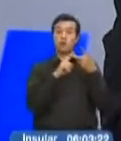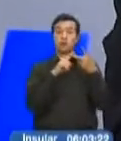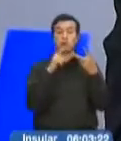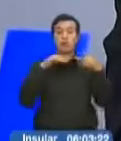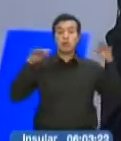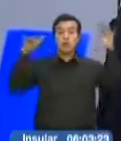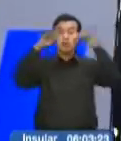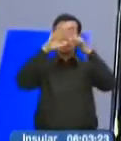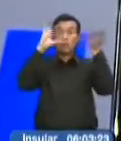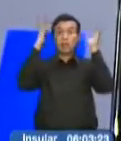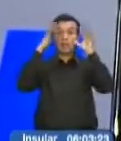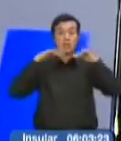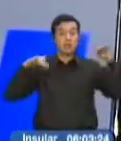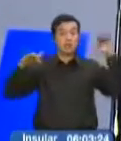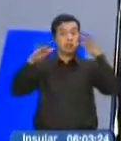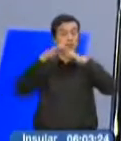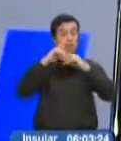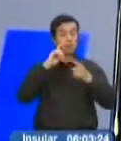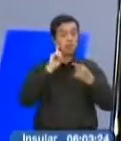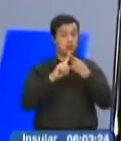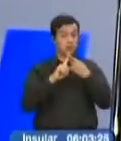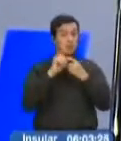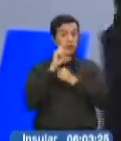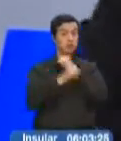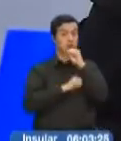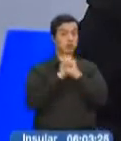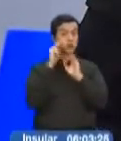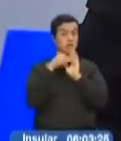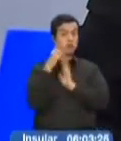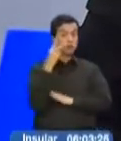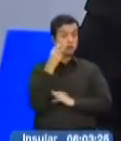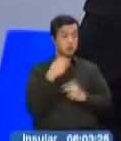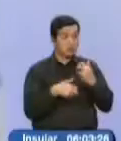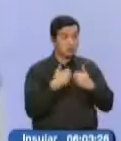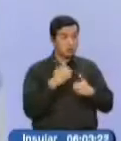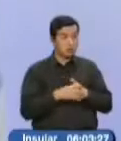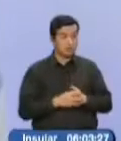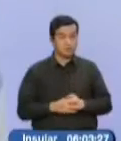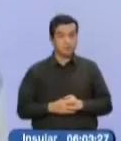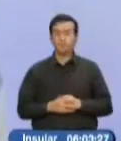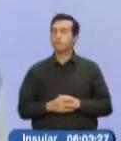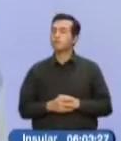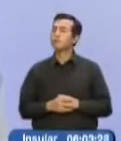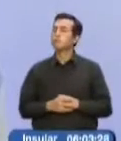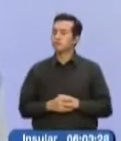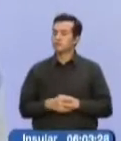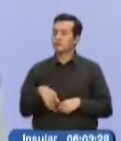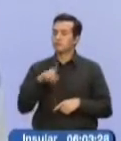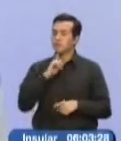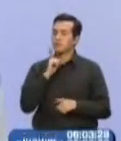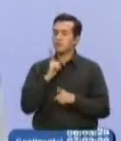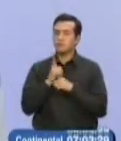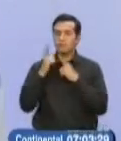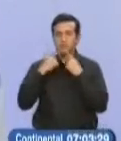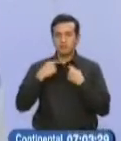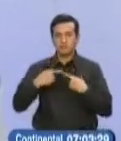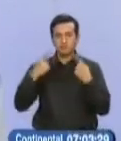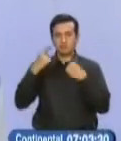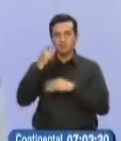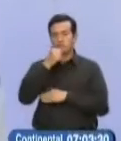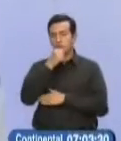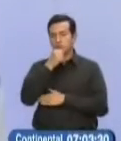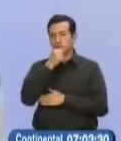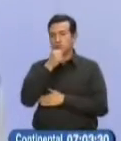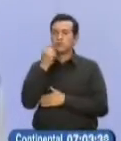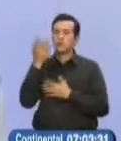calentamiento global va a tener un impacto en el 2016, Santiago. Sí, precisamente yo mencionaba al inicio de la